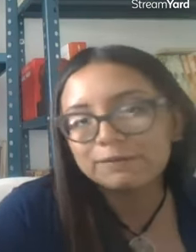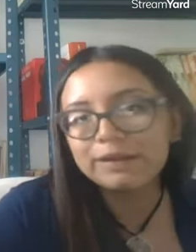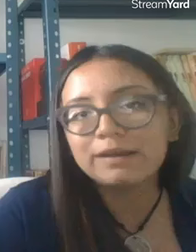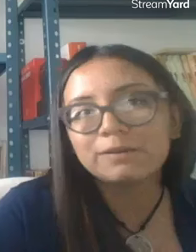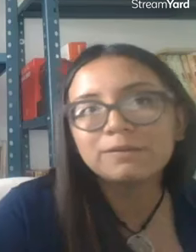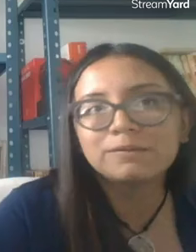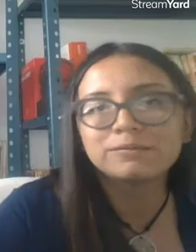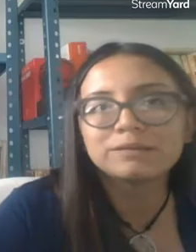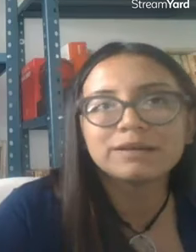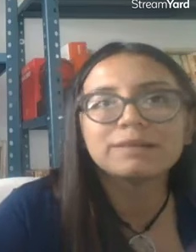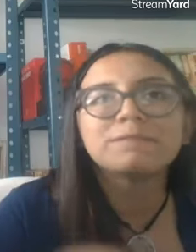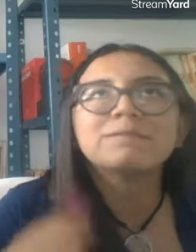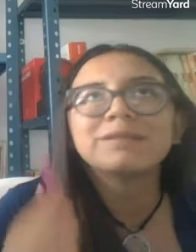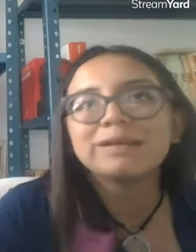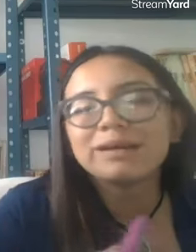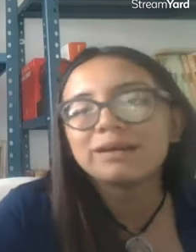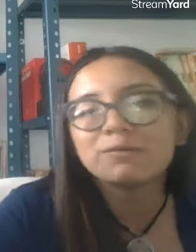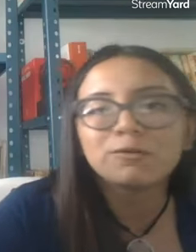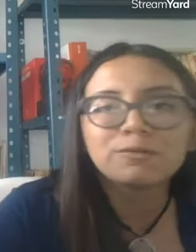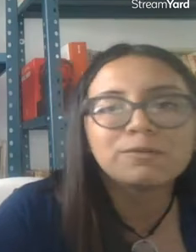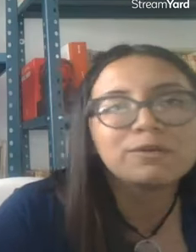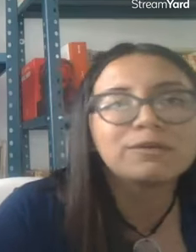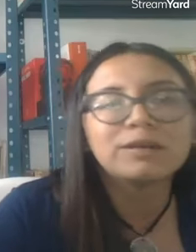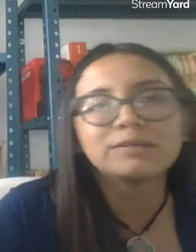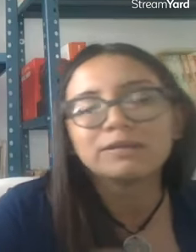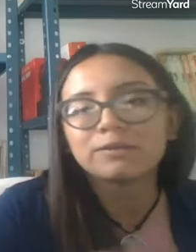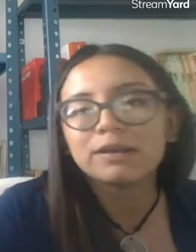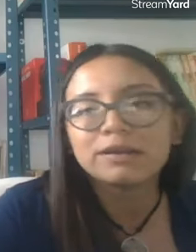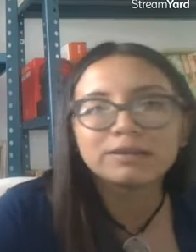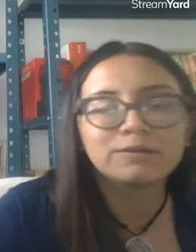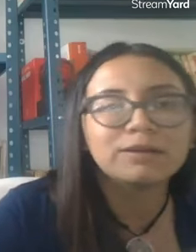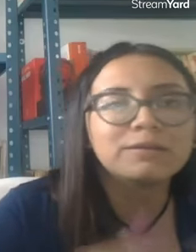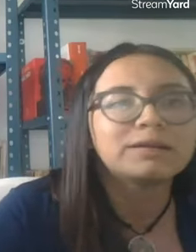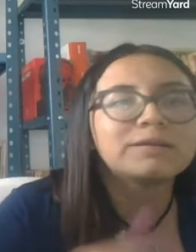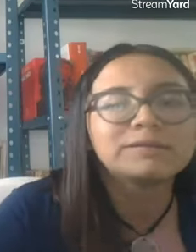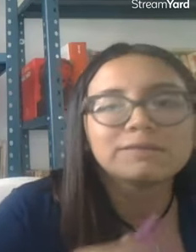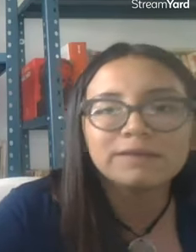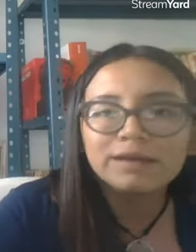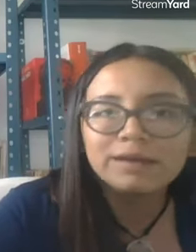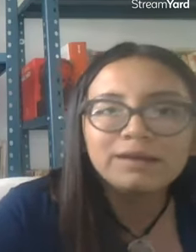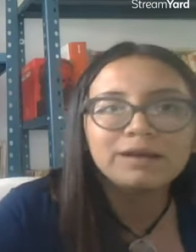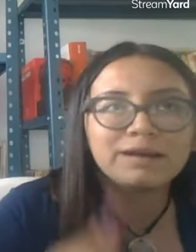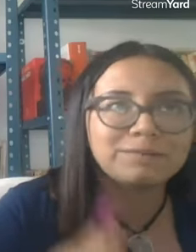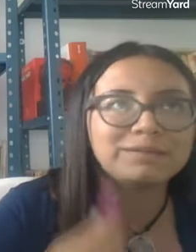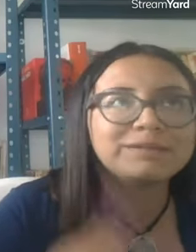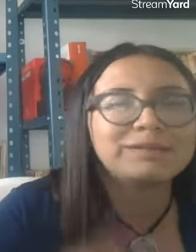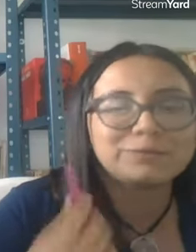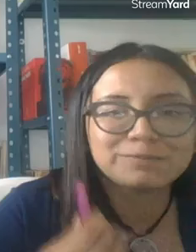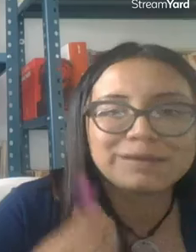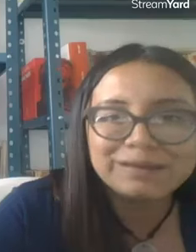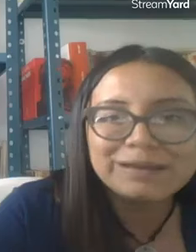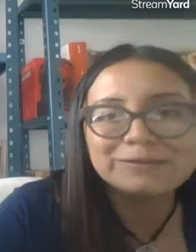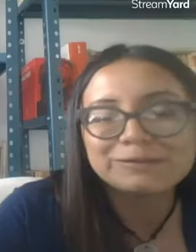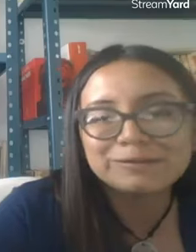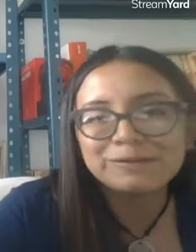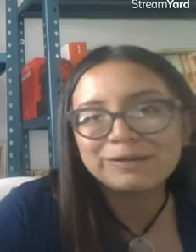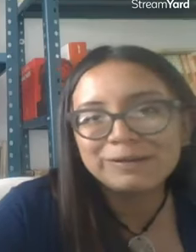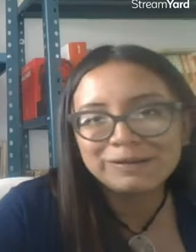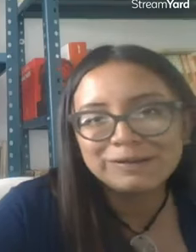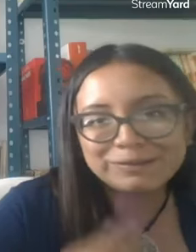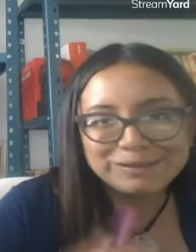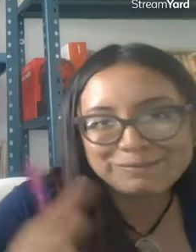a CFE, ¿no? O sea que metía en un monopolio al sector eléctrico y aventajaba a CFE, a la empresa de los mexicanos,